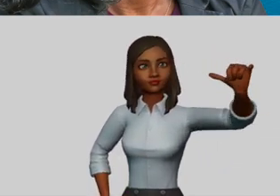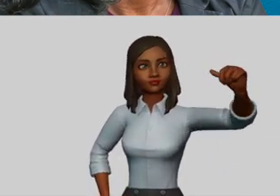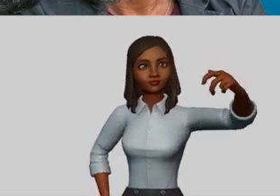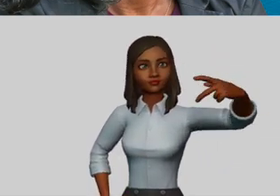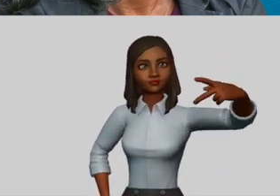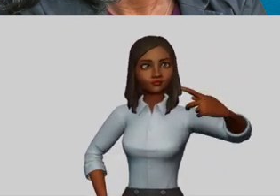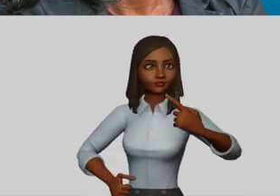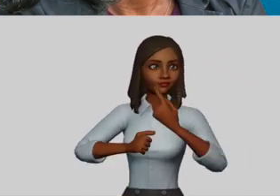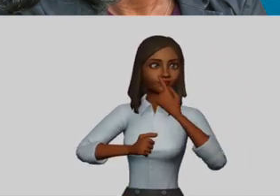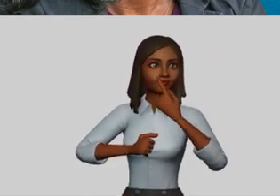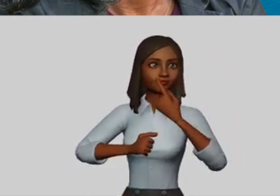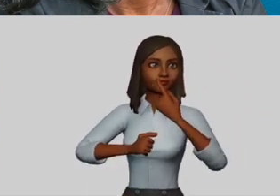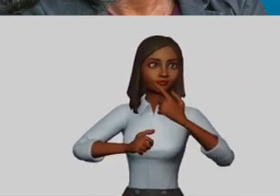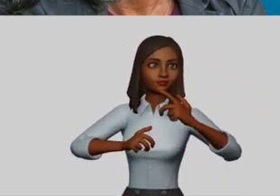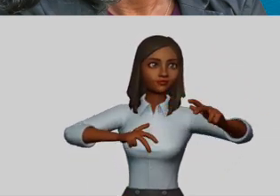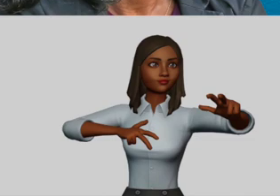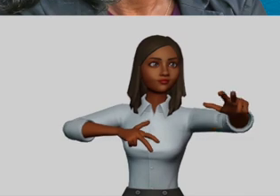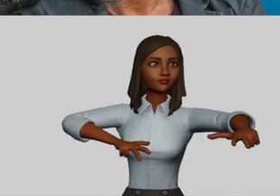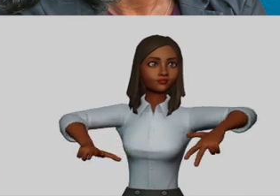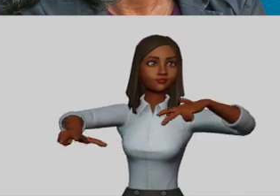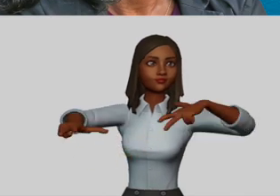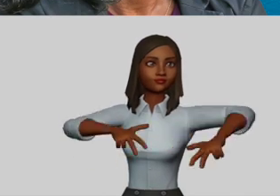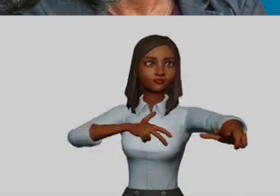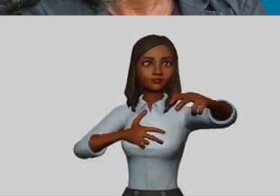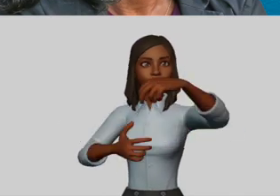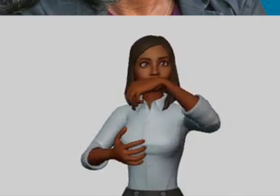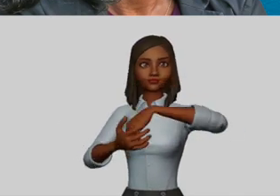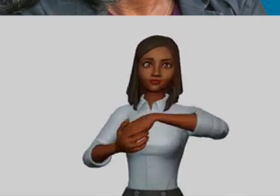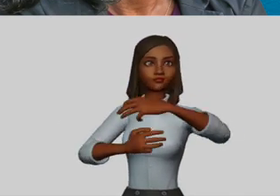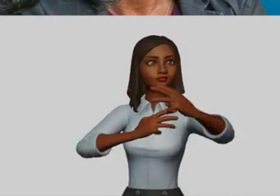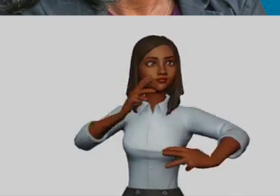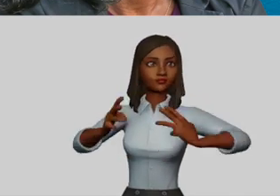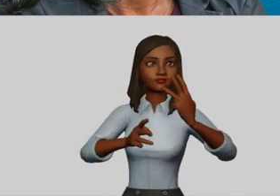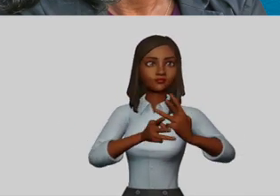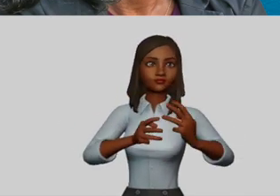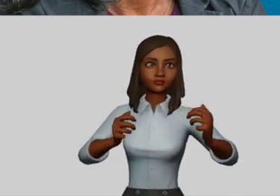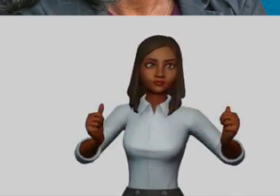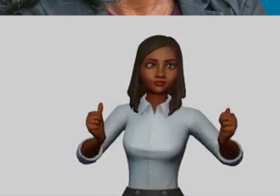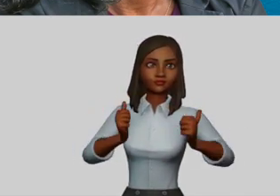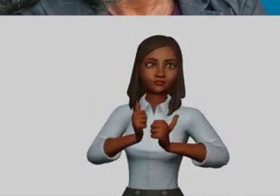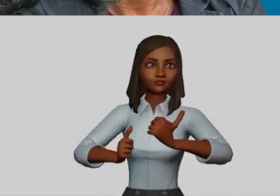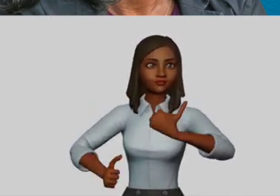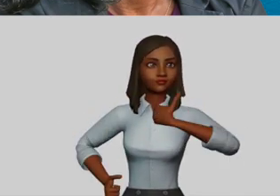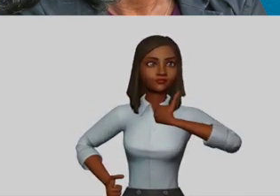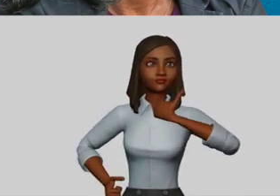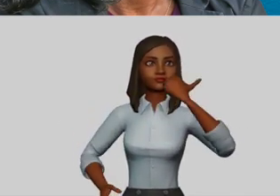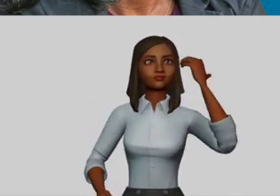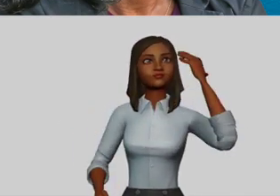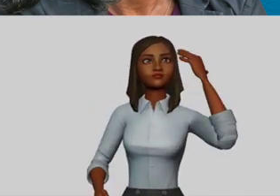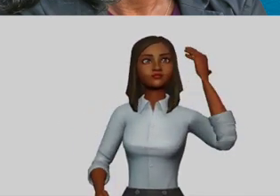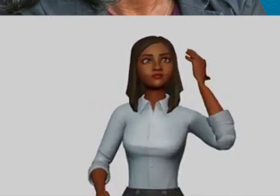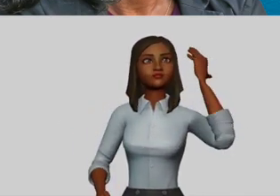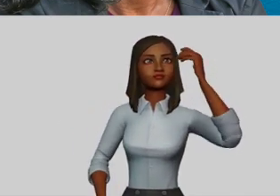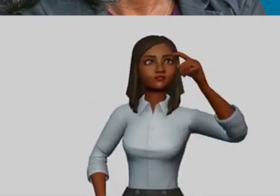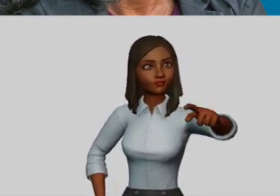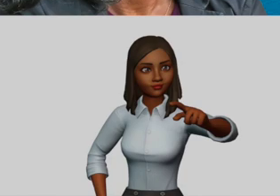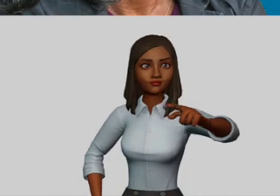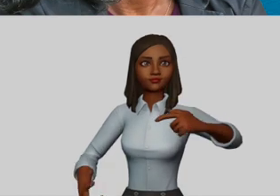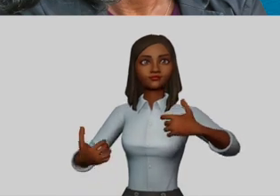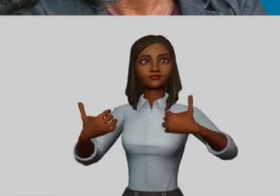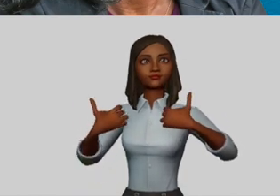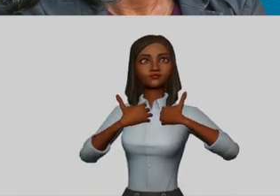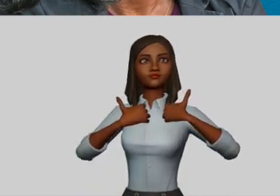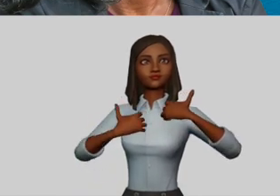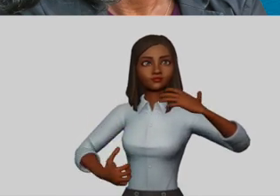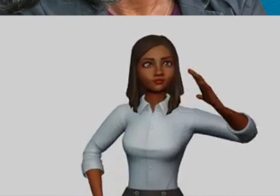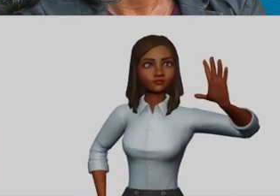diplomática. Exacto. ¿Y por qué no lo fuiste? Una persona tan decidida, tanta energía, nadie le va a decir que